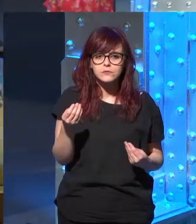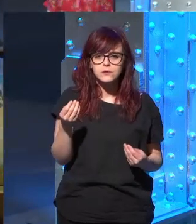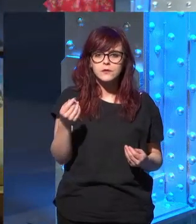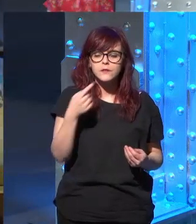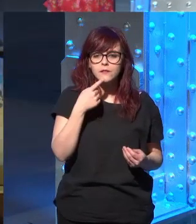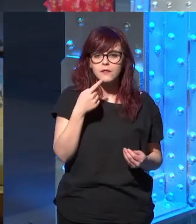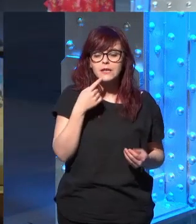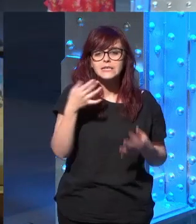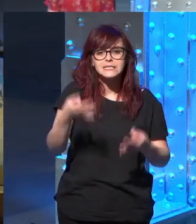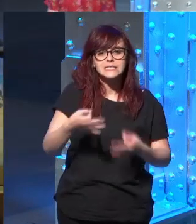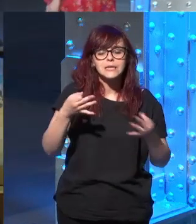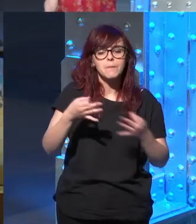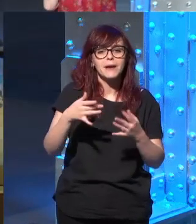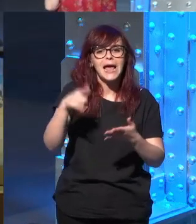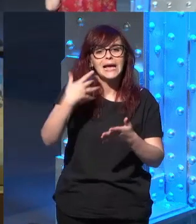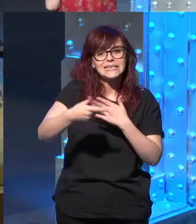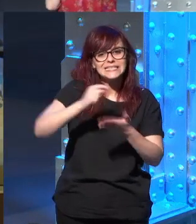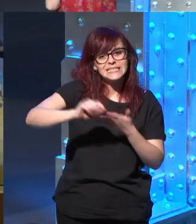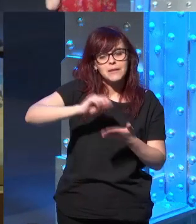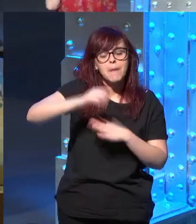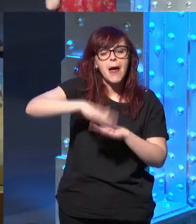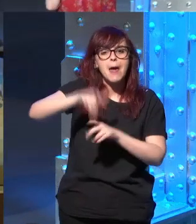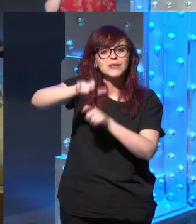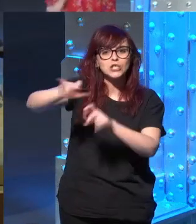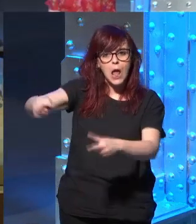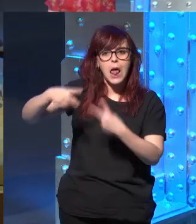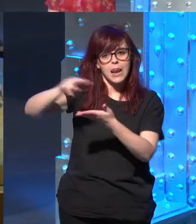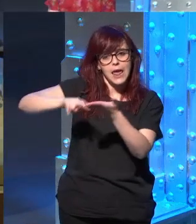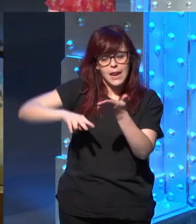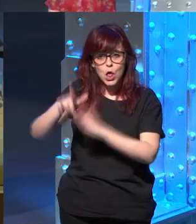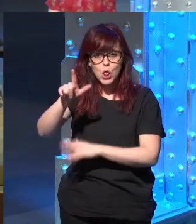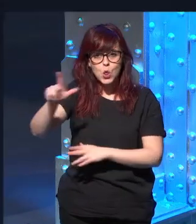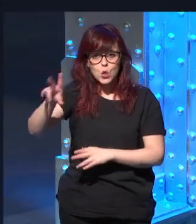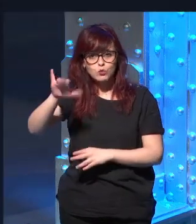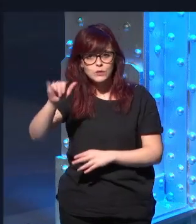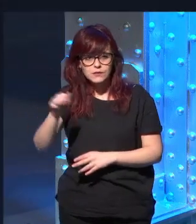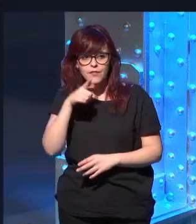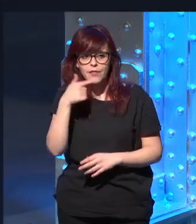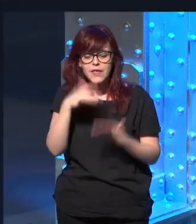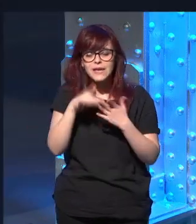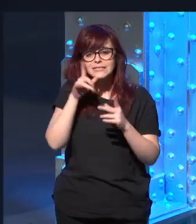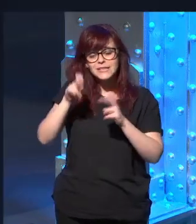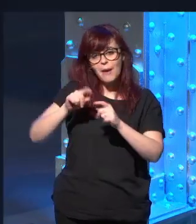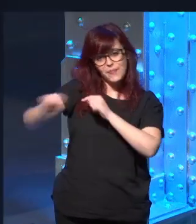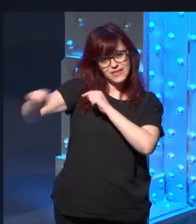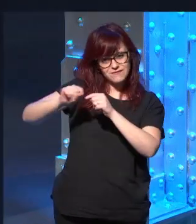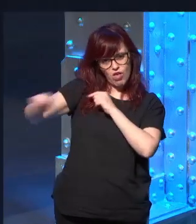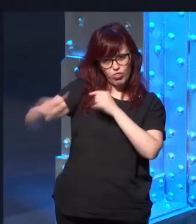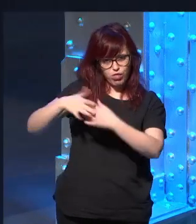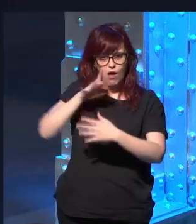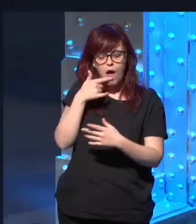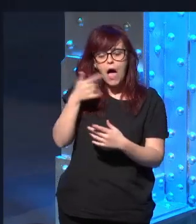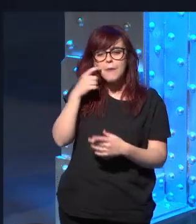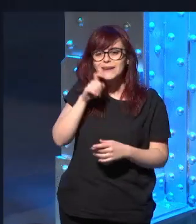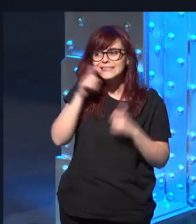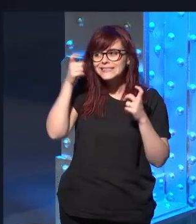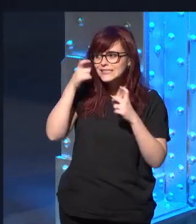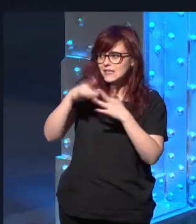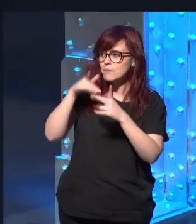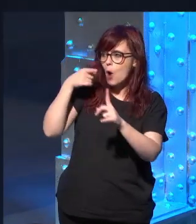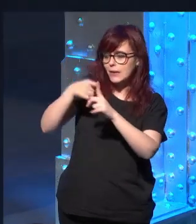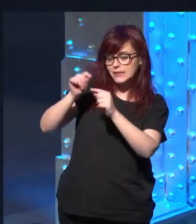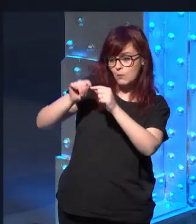dicen que siempre se escribe para que lo lea alguien, ¿no? A mí me valía lo que decía Yusia, de que es un ejercicio de distanciamiento, entonces estás escribiendo aunque sea para